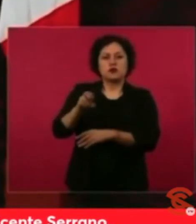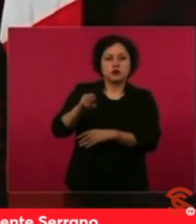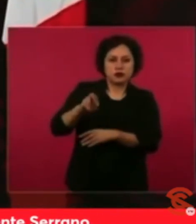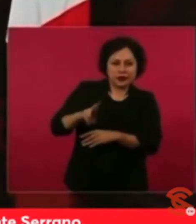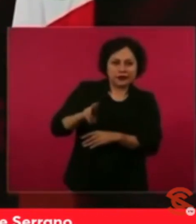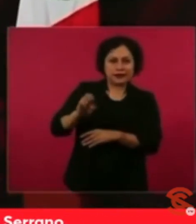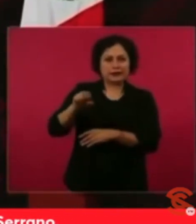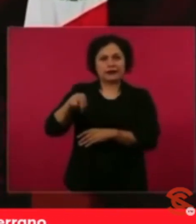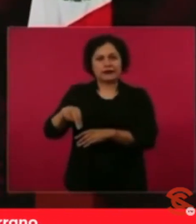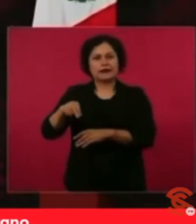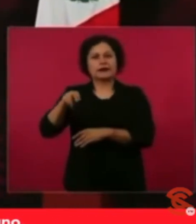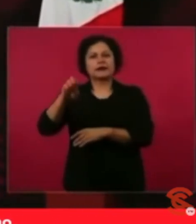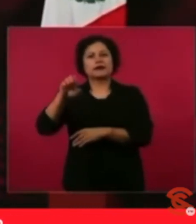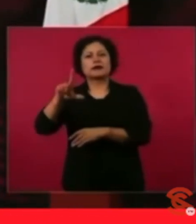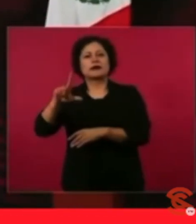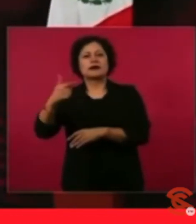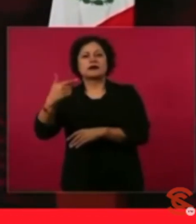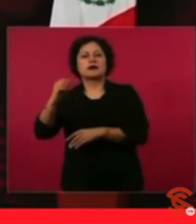periodismo antes